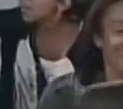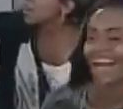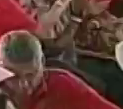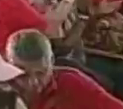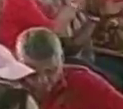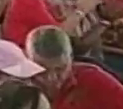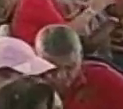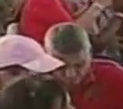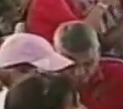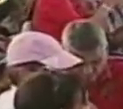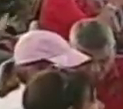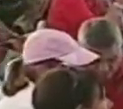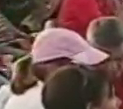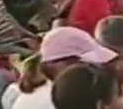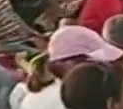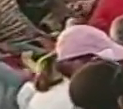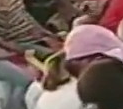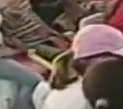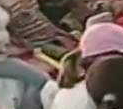Igualmente,